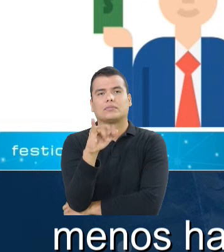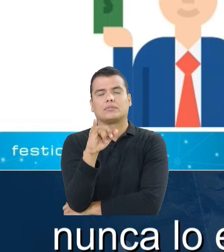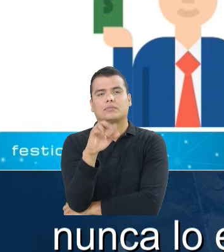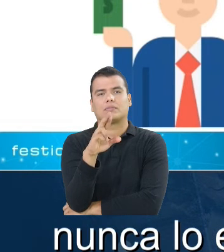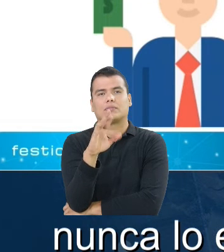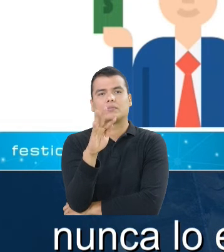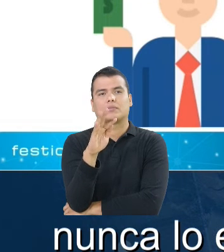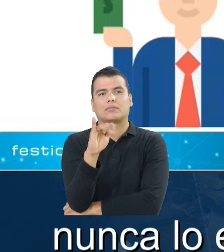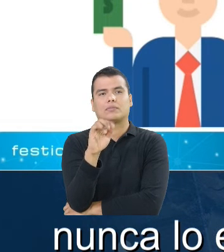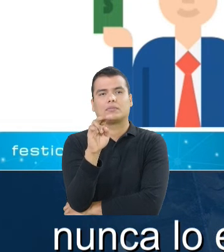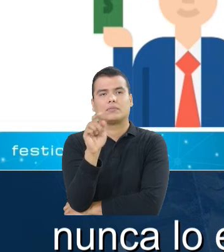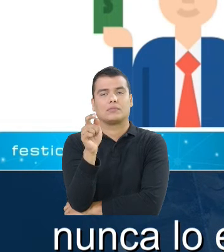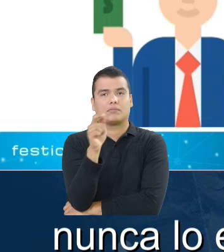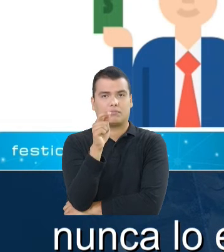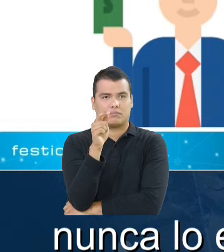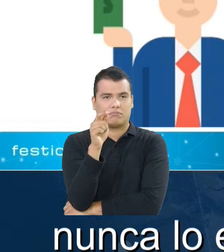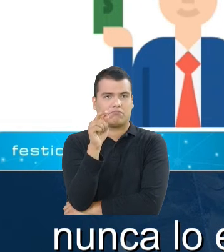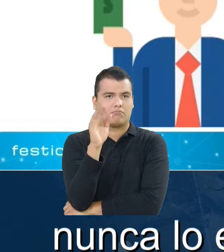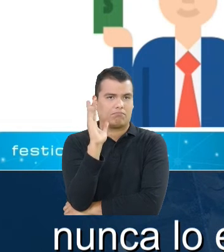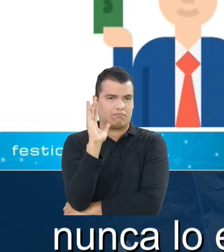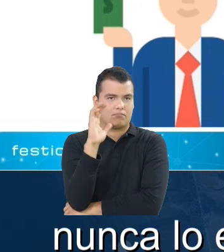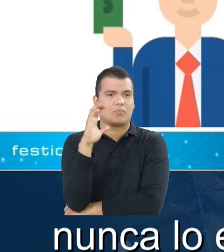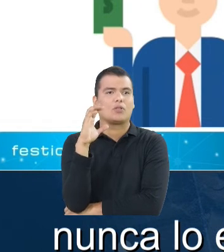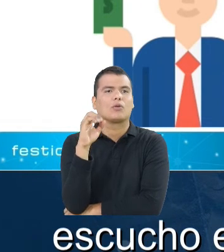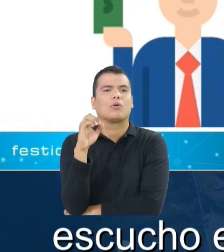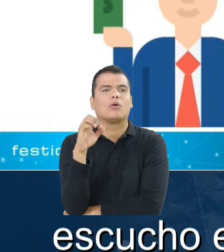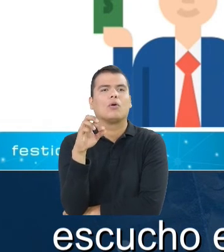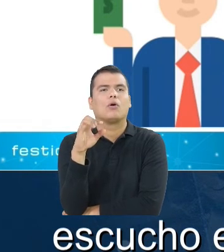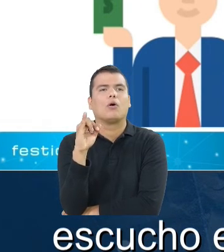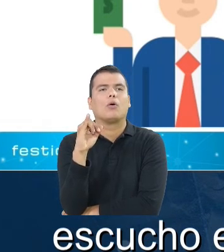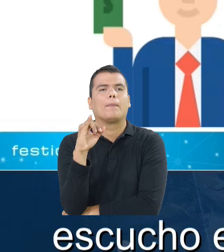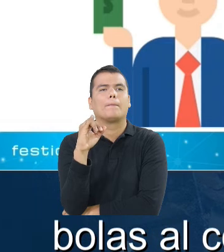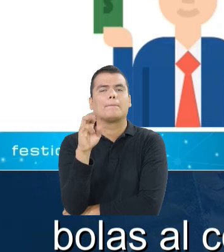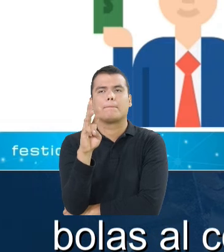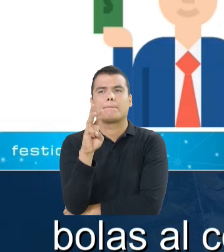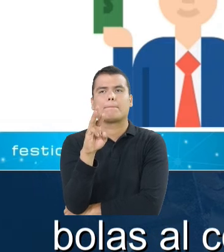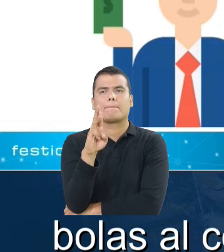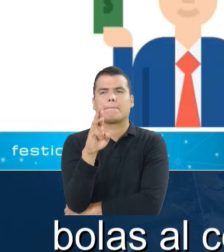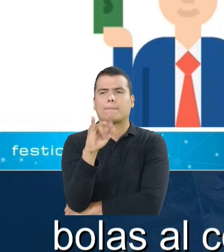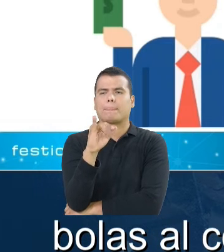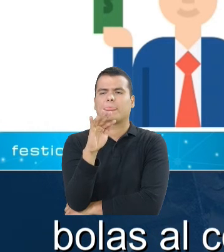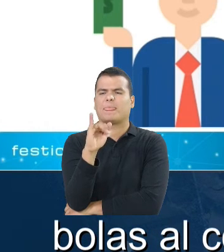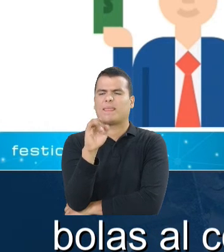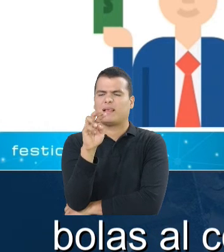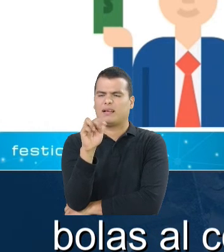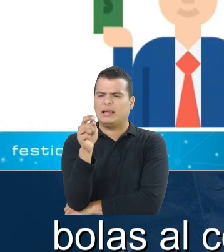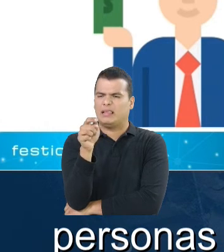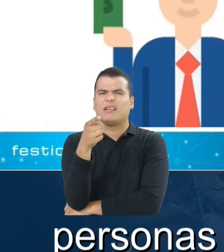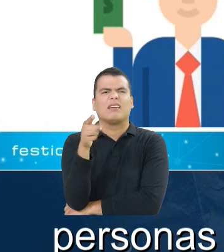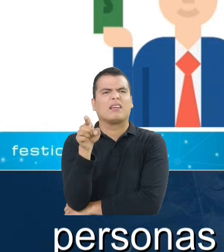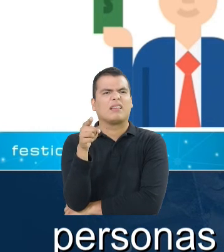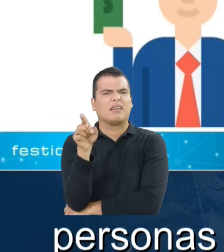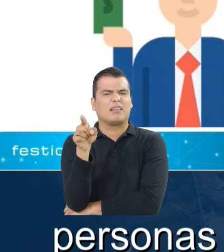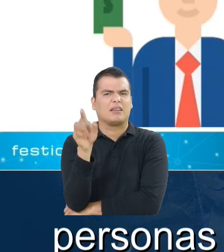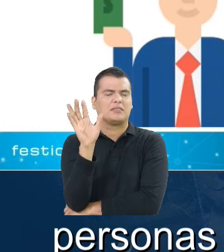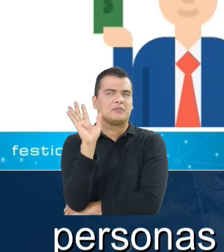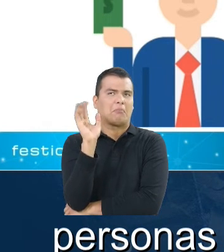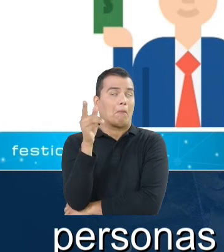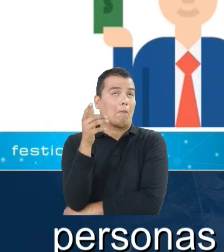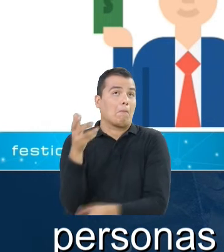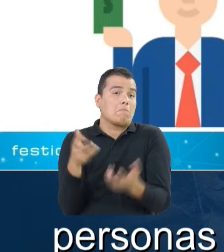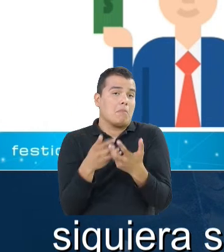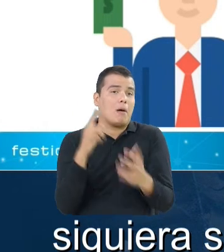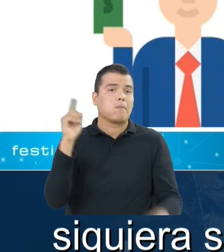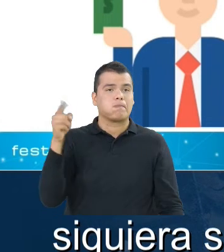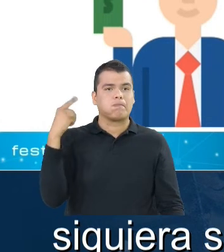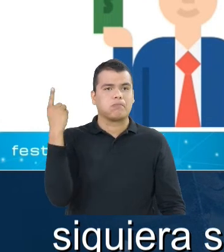Nadie le para bolas al copywriting o muy poquitas personas lo hacen. De hecho, muchos ni siquiera saben qué es el término copywriting, que no pasa nada y está bien. Y